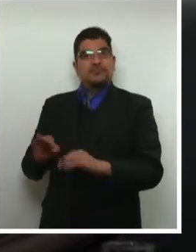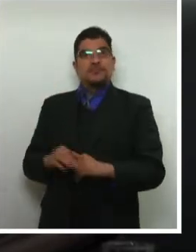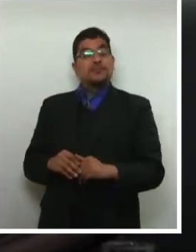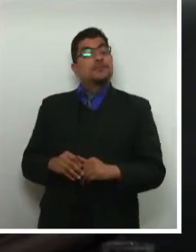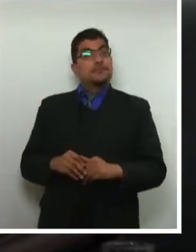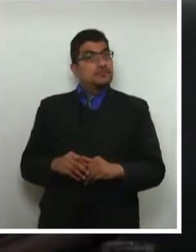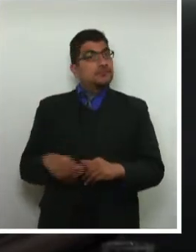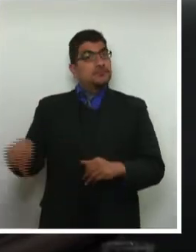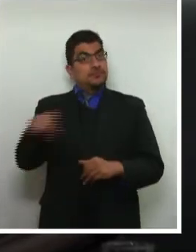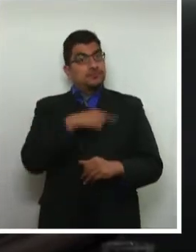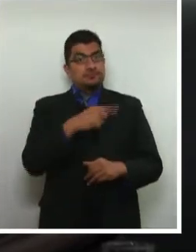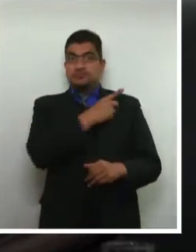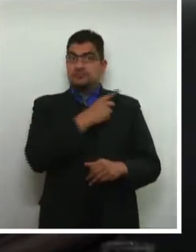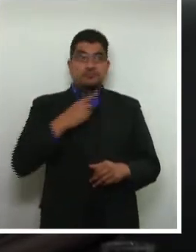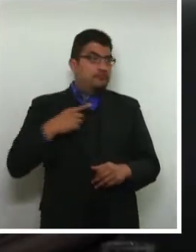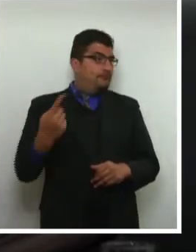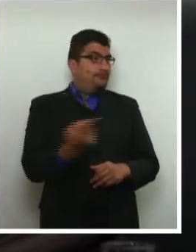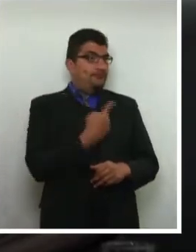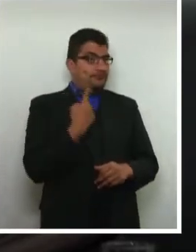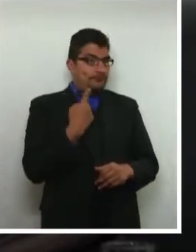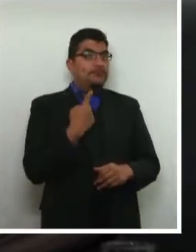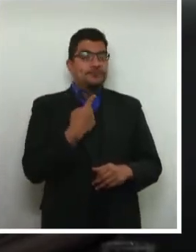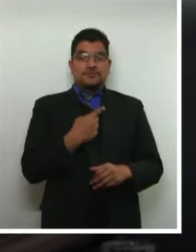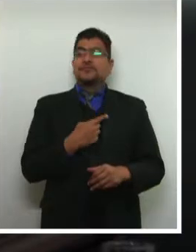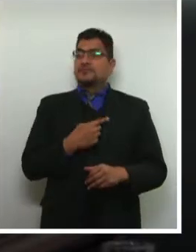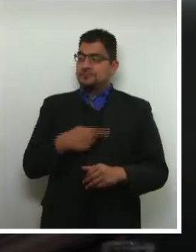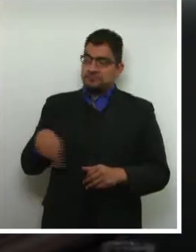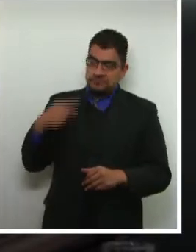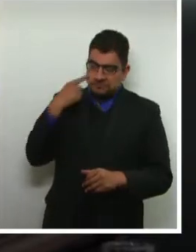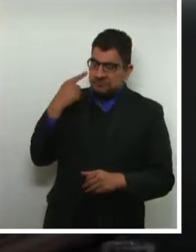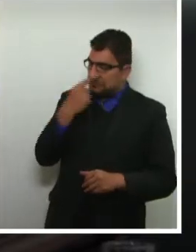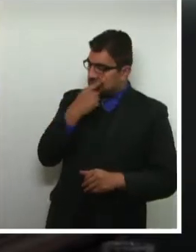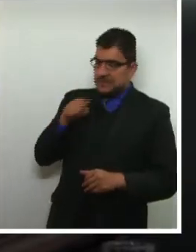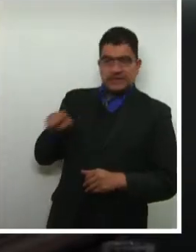Es preciso que nosotros nos demos